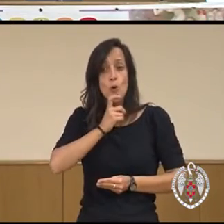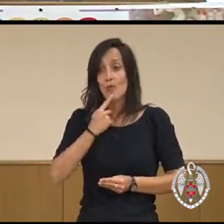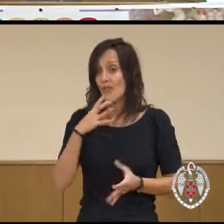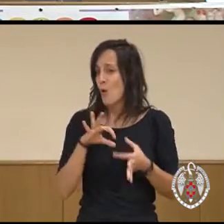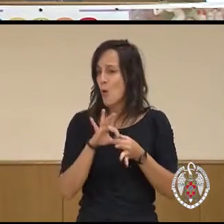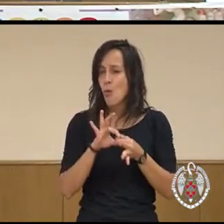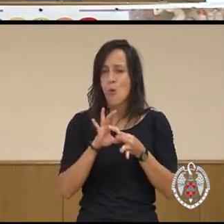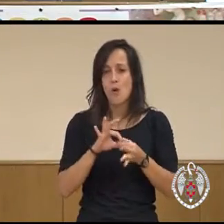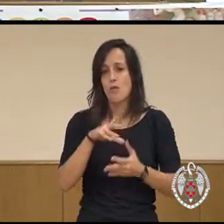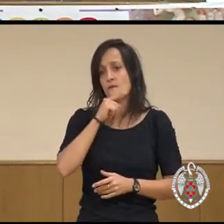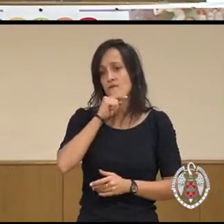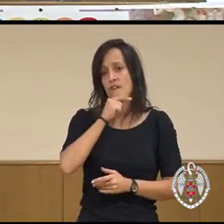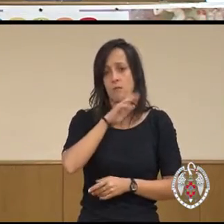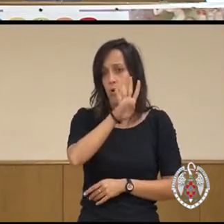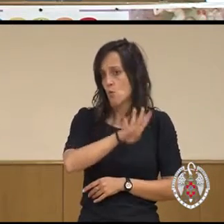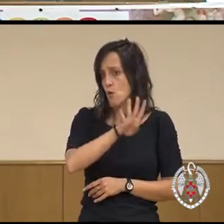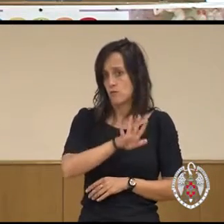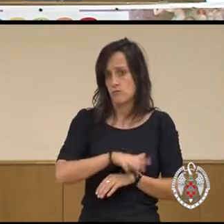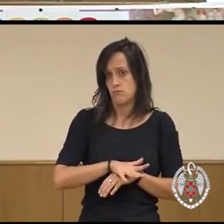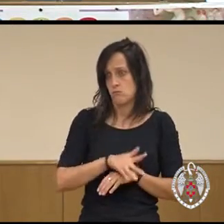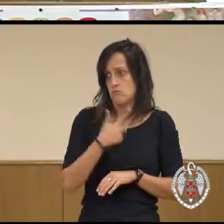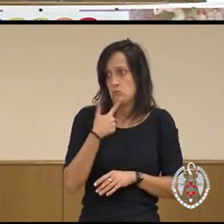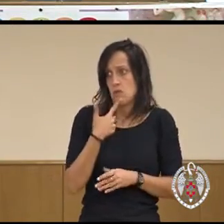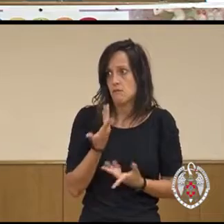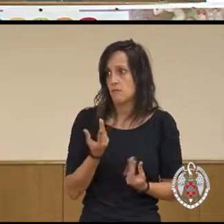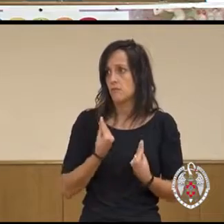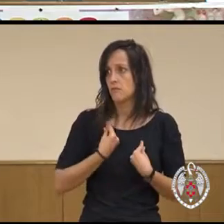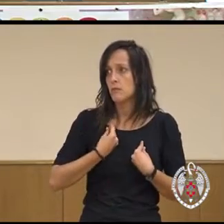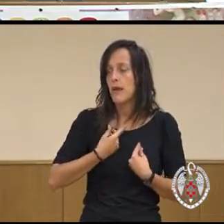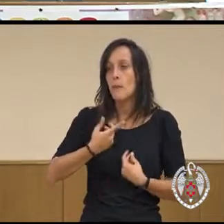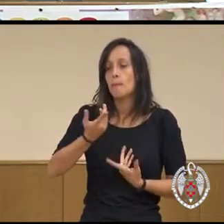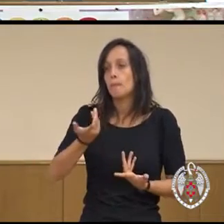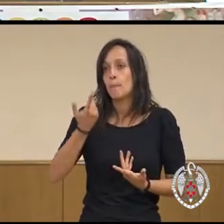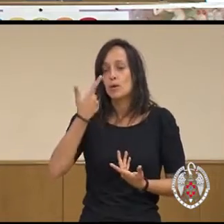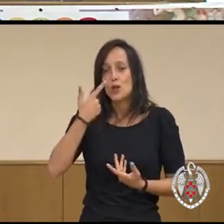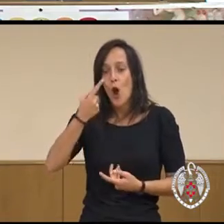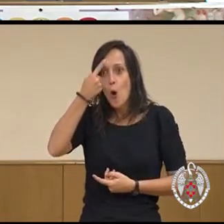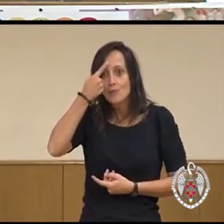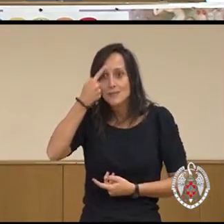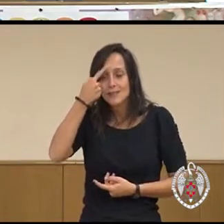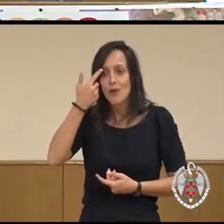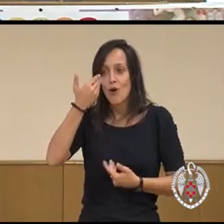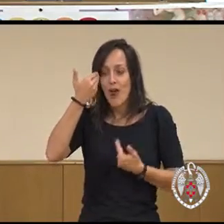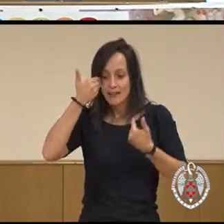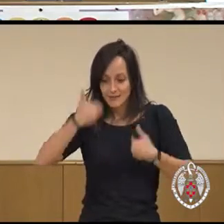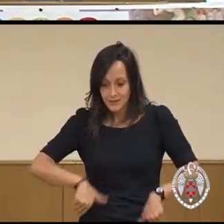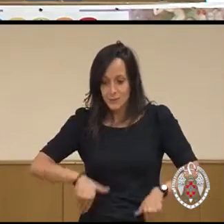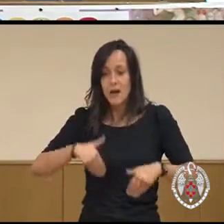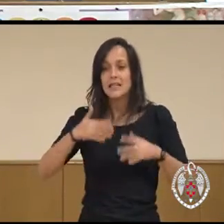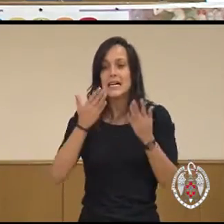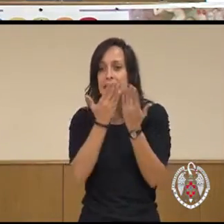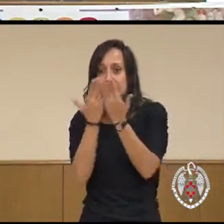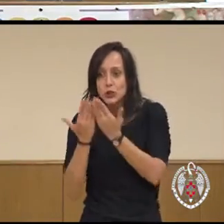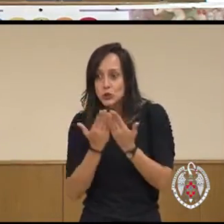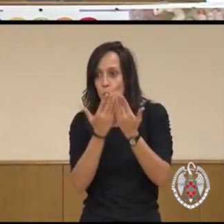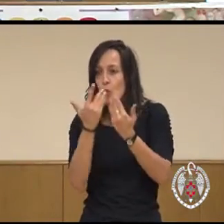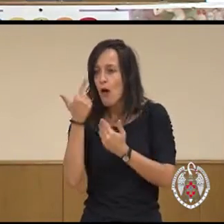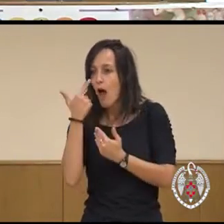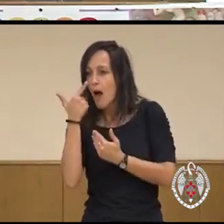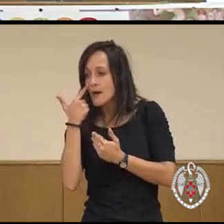IV. Vida denostada por mucho tiempo. Hay una manía digna de estudio en los hombres que es el vejar a los hombres más eminentes